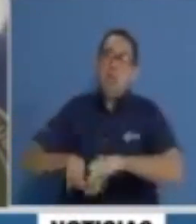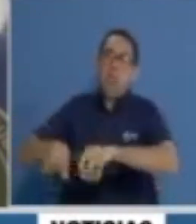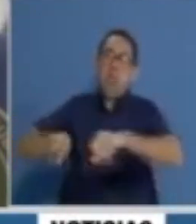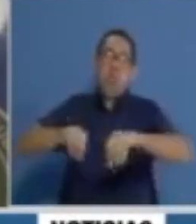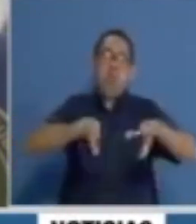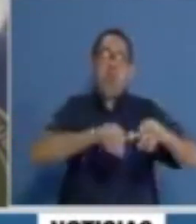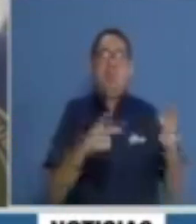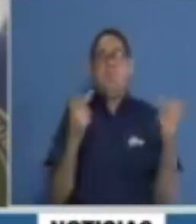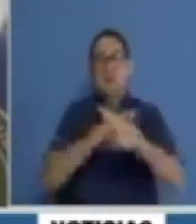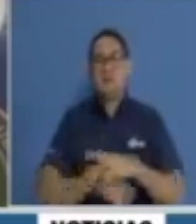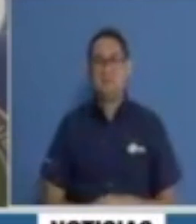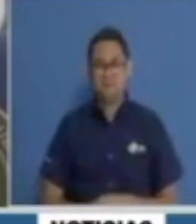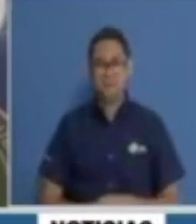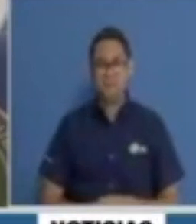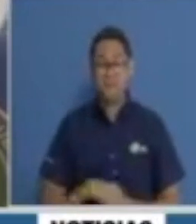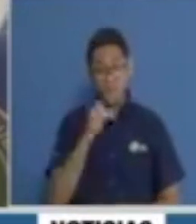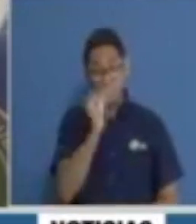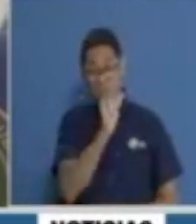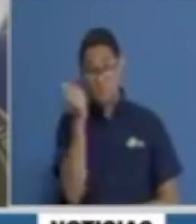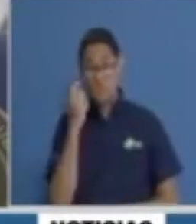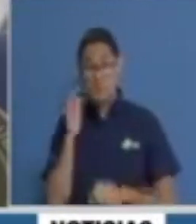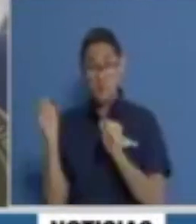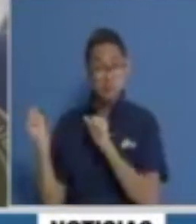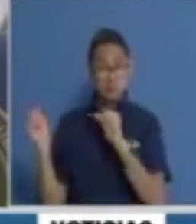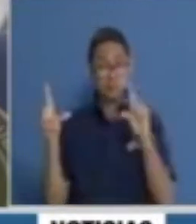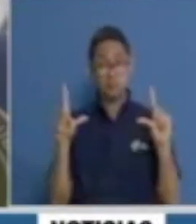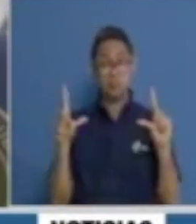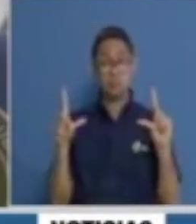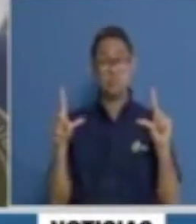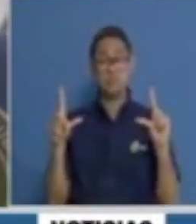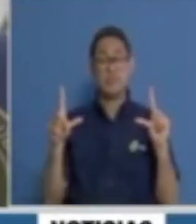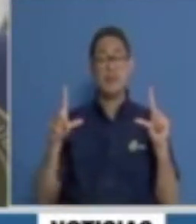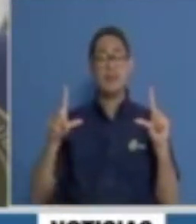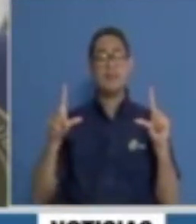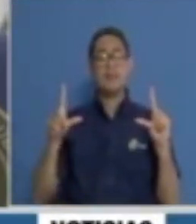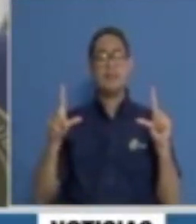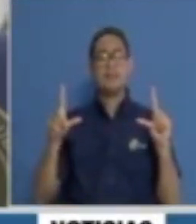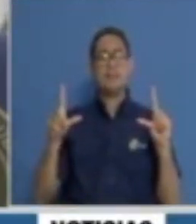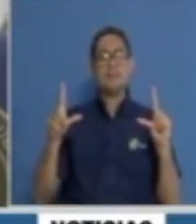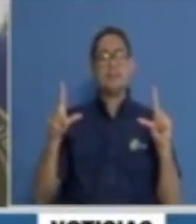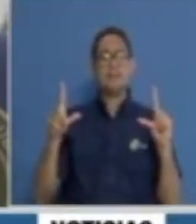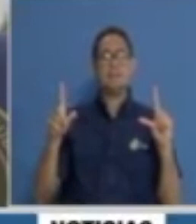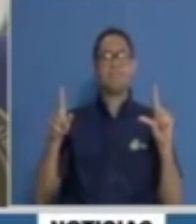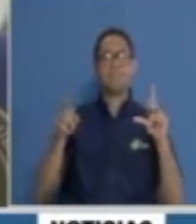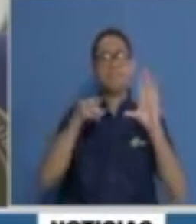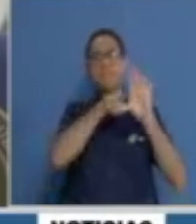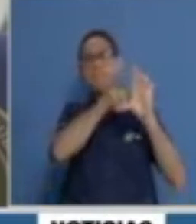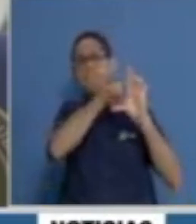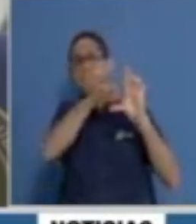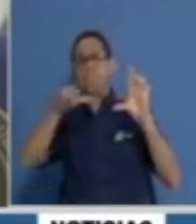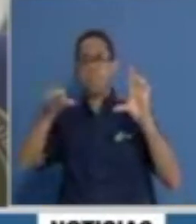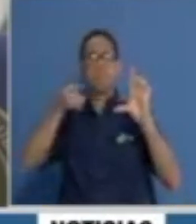de contagio. En la siguiente vemos esto, pero de acuerdo para cada una de las regiones. Esta es